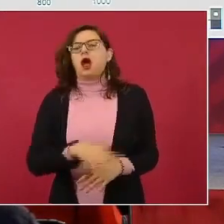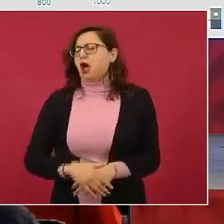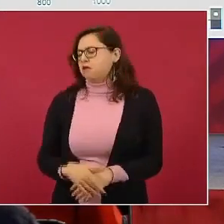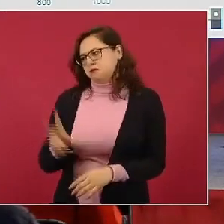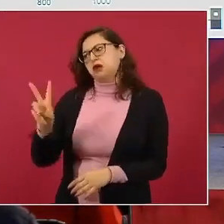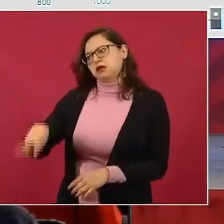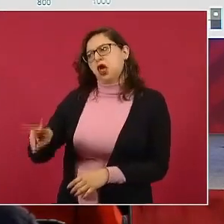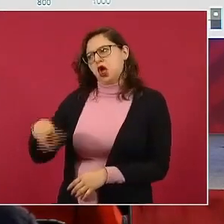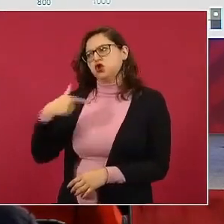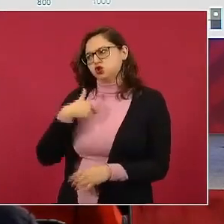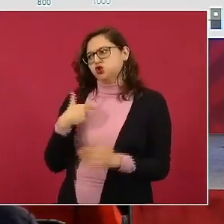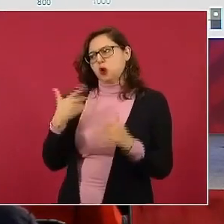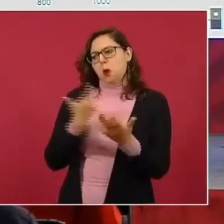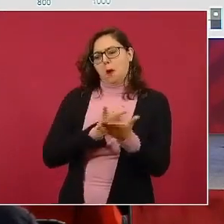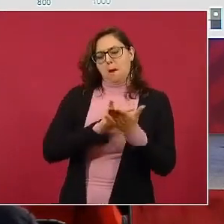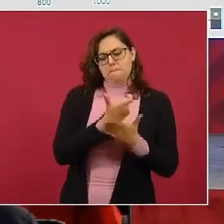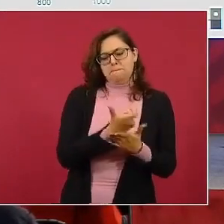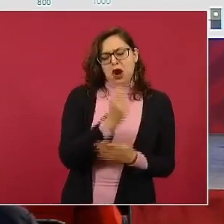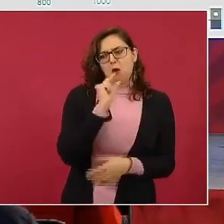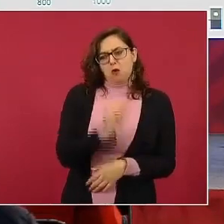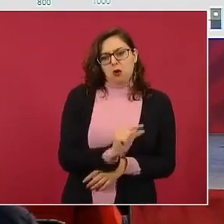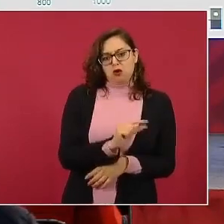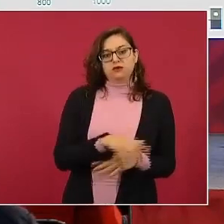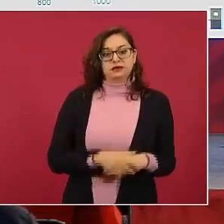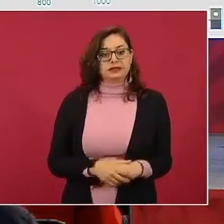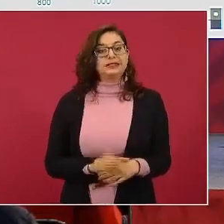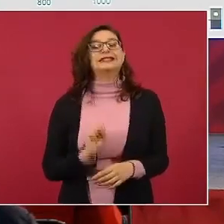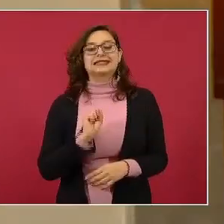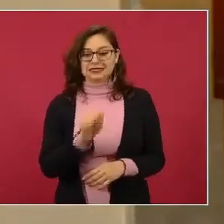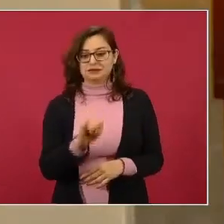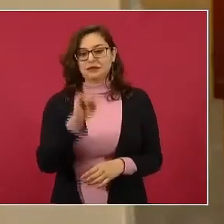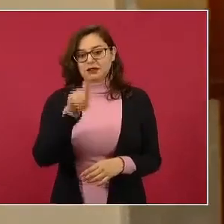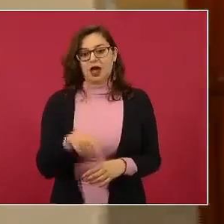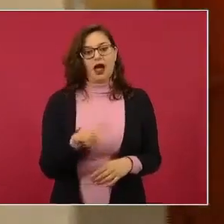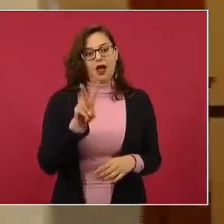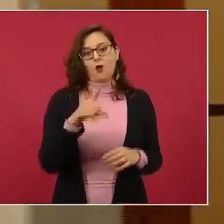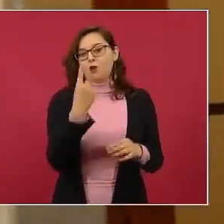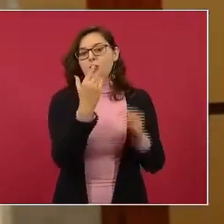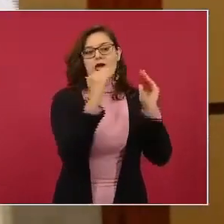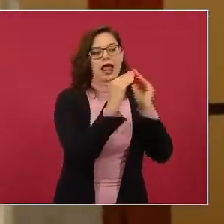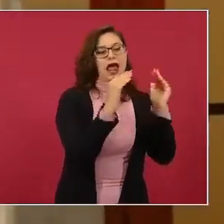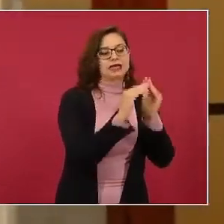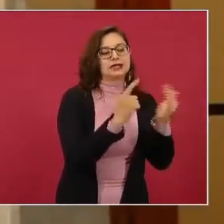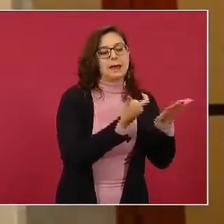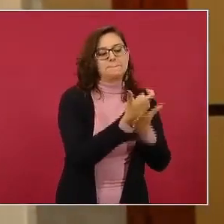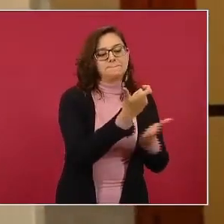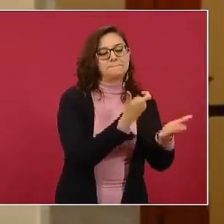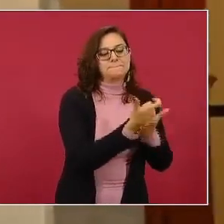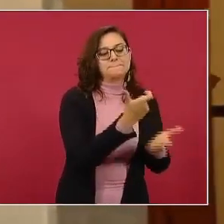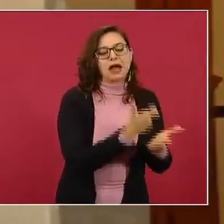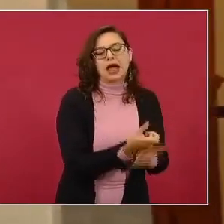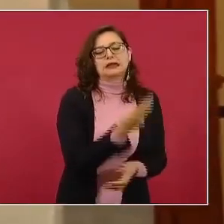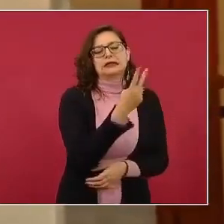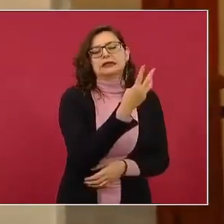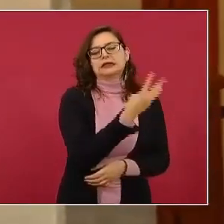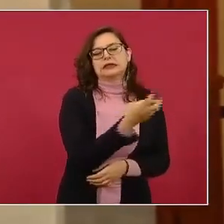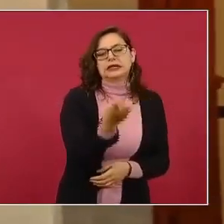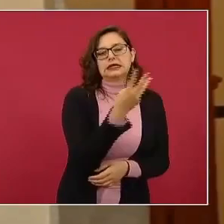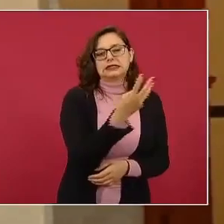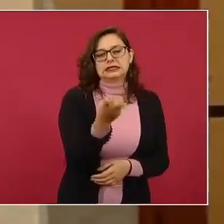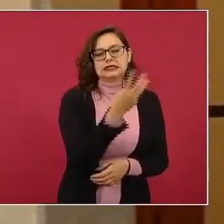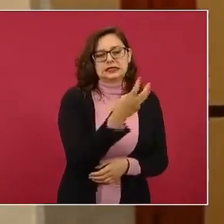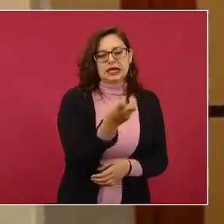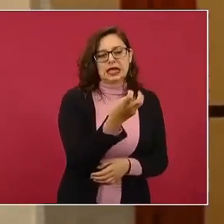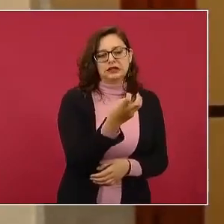casa y va a pagar 300 pesos de electricidad, no es lo mismo que un OXXO que tiene todo el día los refrigeradores prendidos y va a